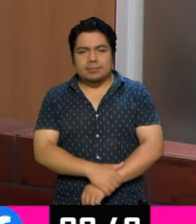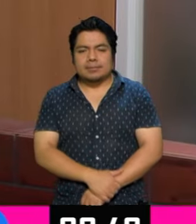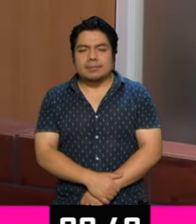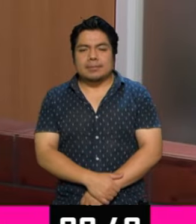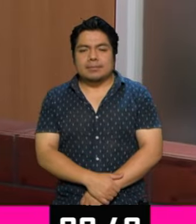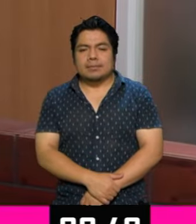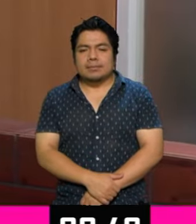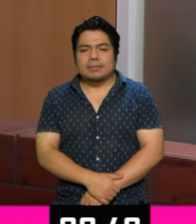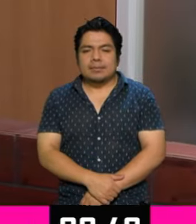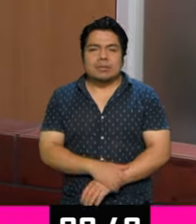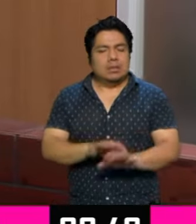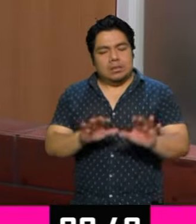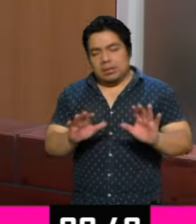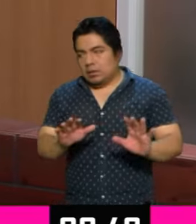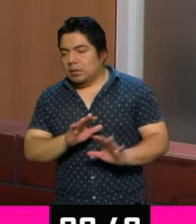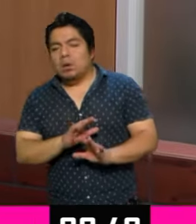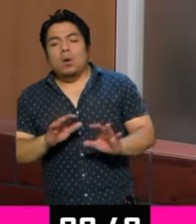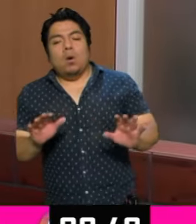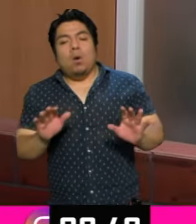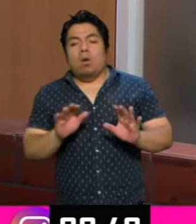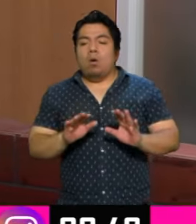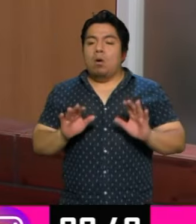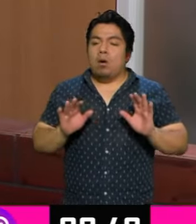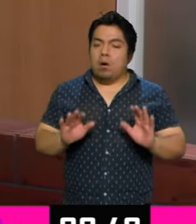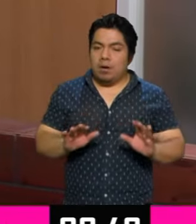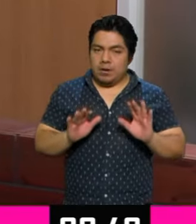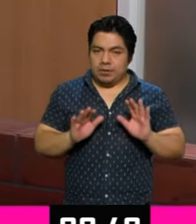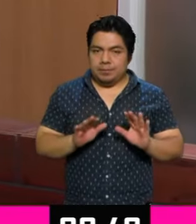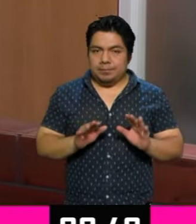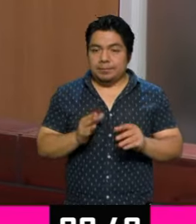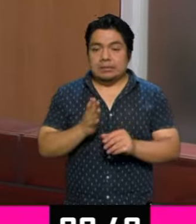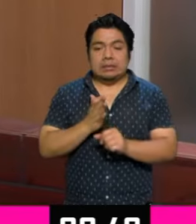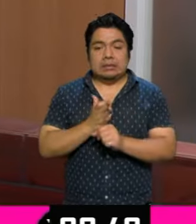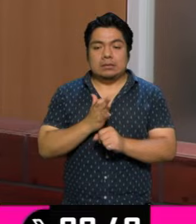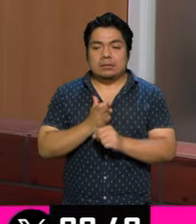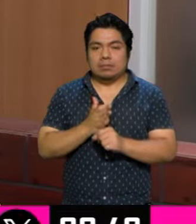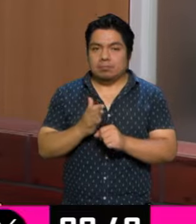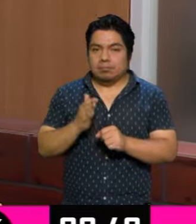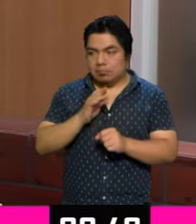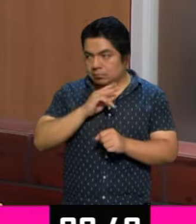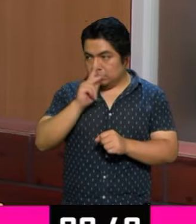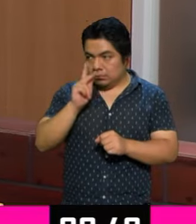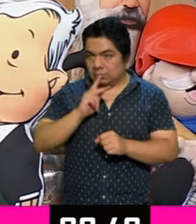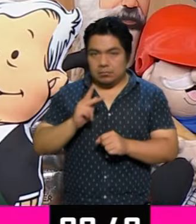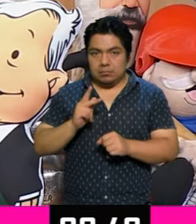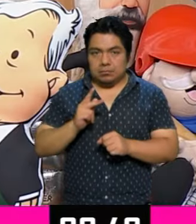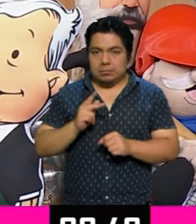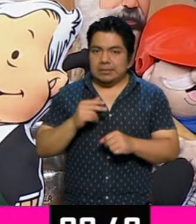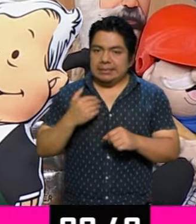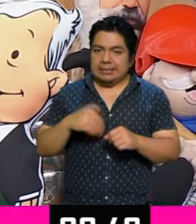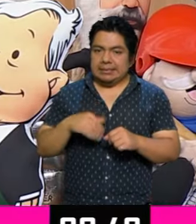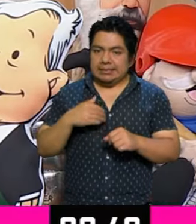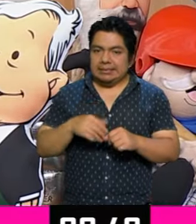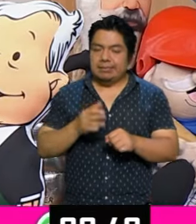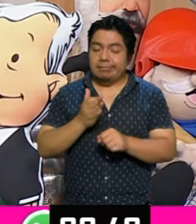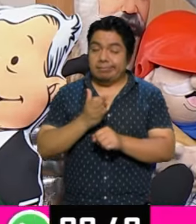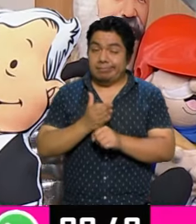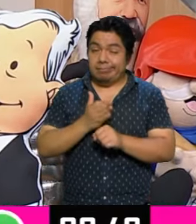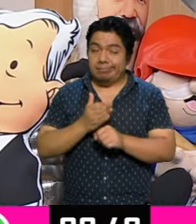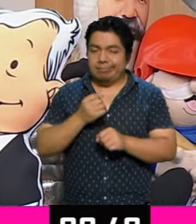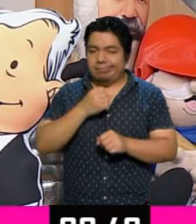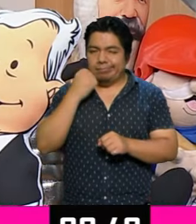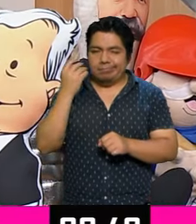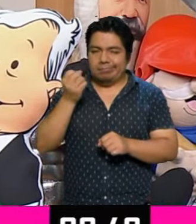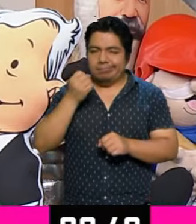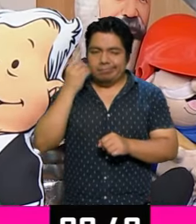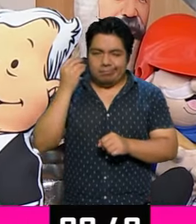Gracias a ti, doctor. Vamos a distensar. No, es que esto no es para distensar, señor. ¿Salió peor? No, peor. Hay que hablar de lo que sucede. Hay eventos que,